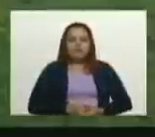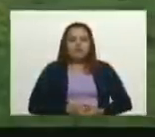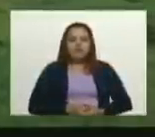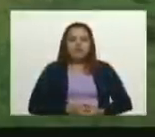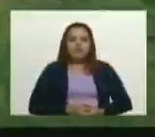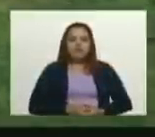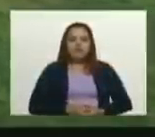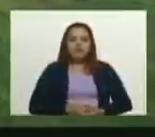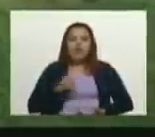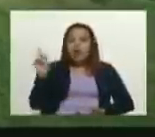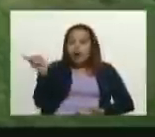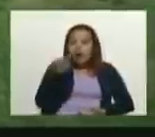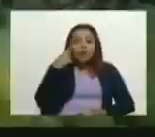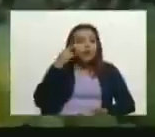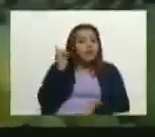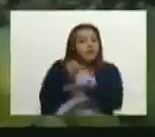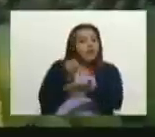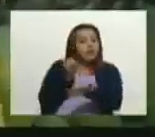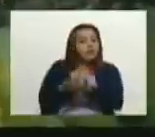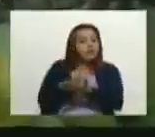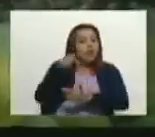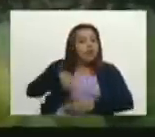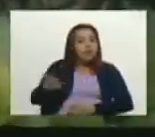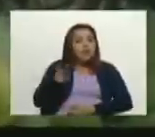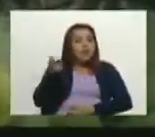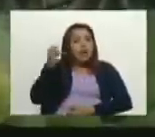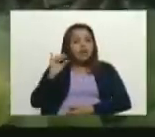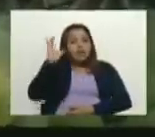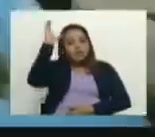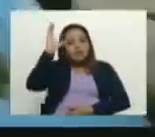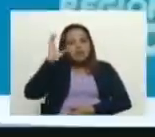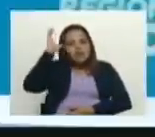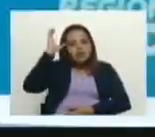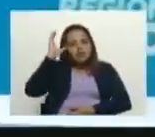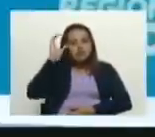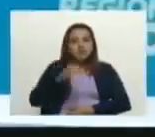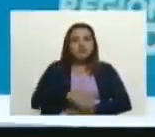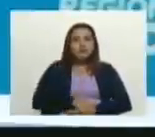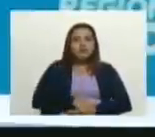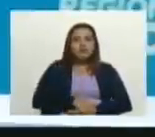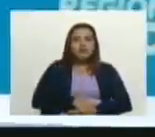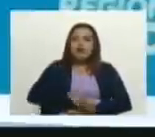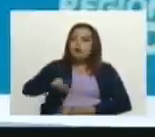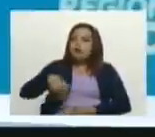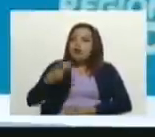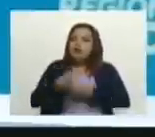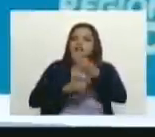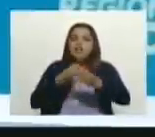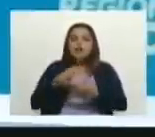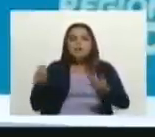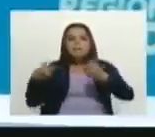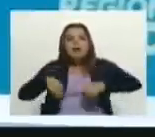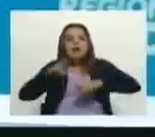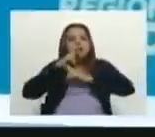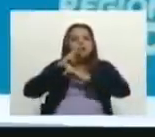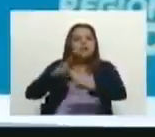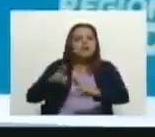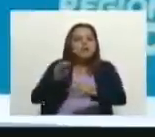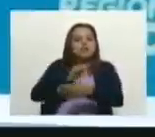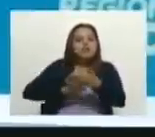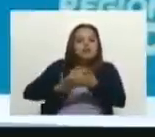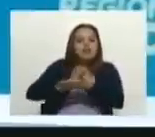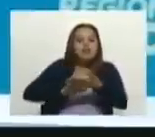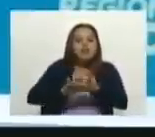Para que ustedes vean que Venezuela tiene una capacidad para parir respuestas,